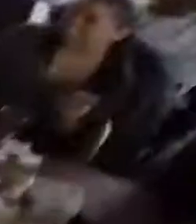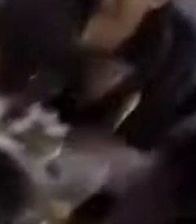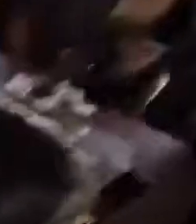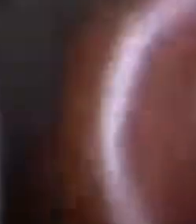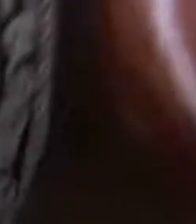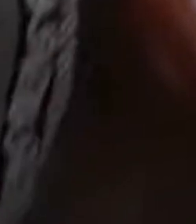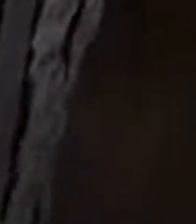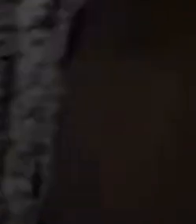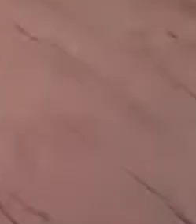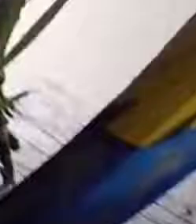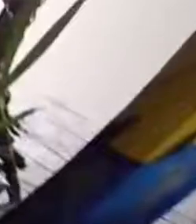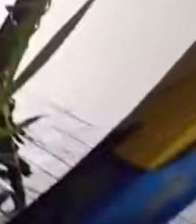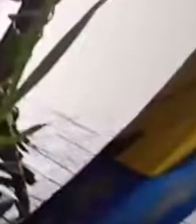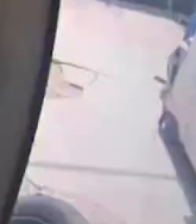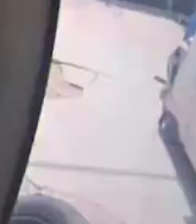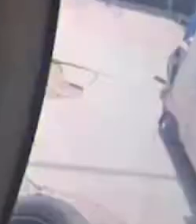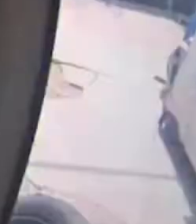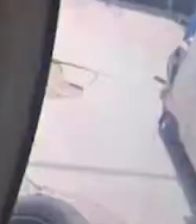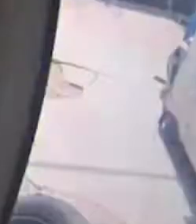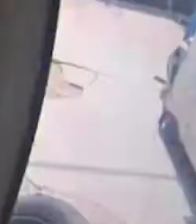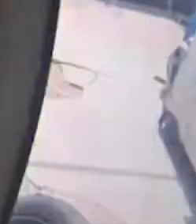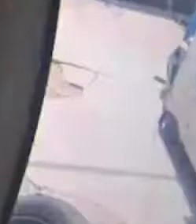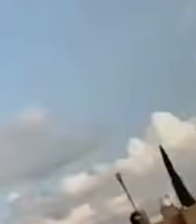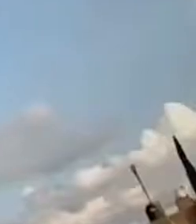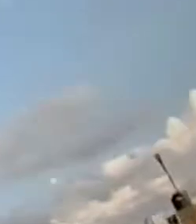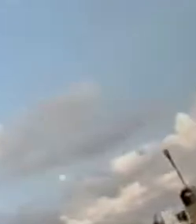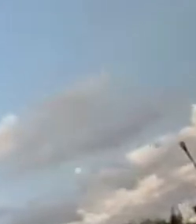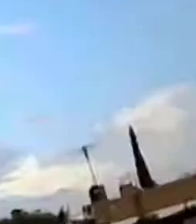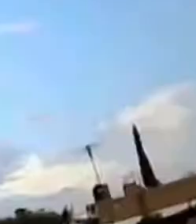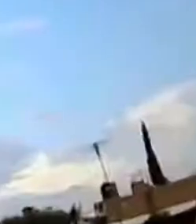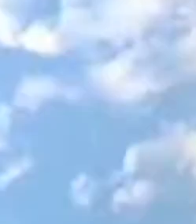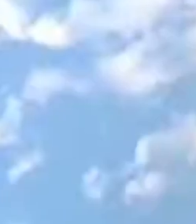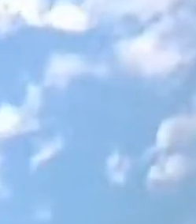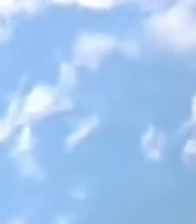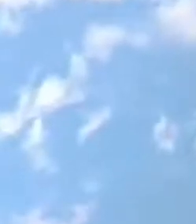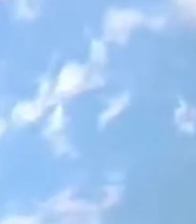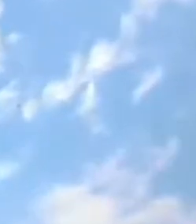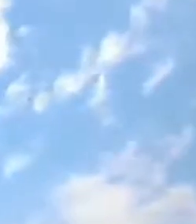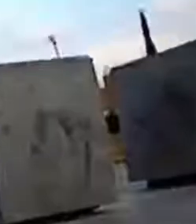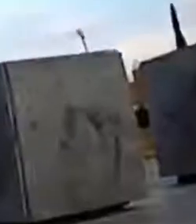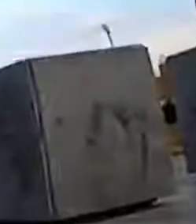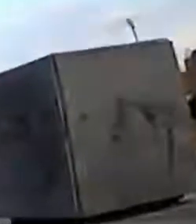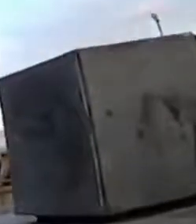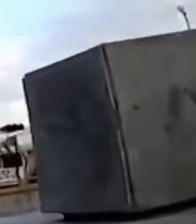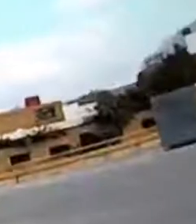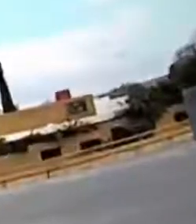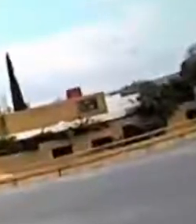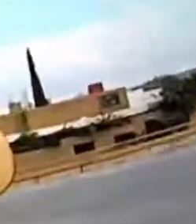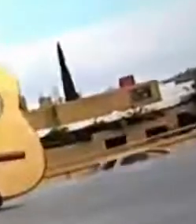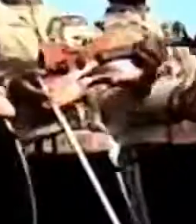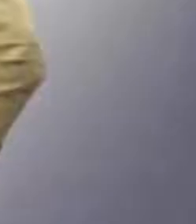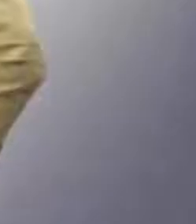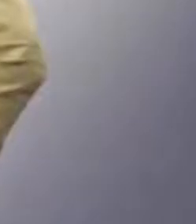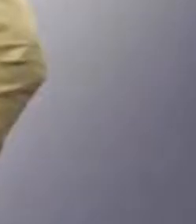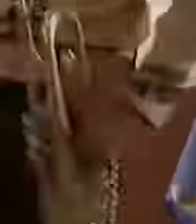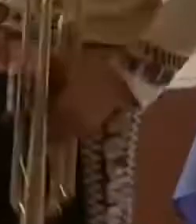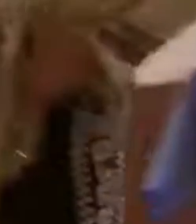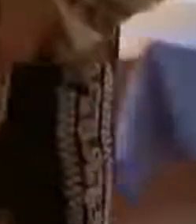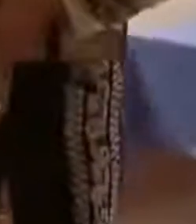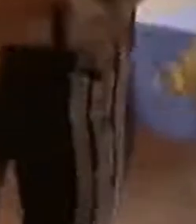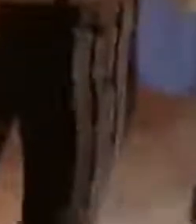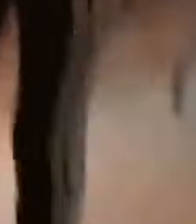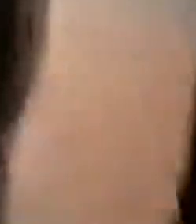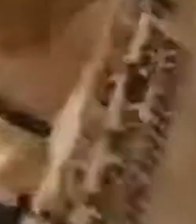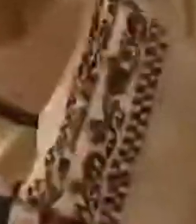Divertidos, son peligrosos, son irreverentes, son mariachi. Canal 28 te invita a